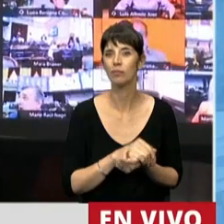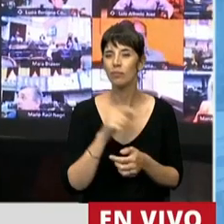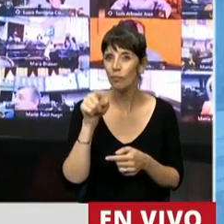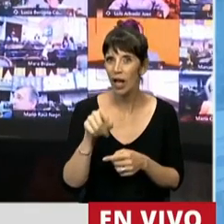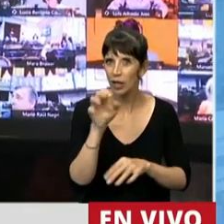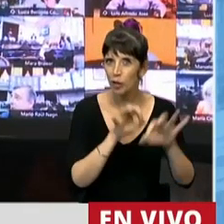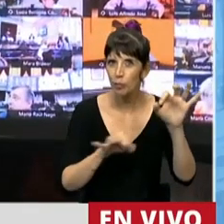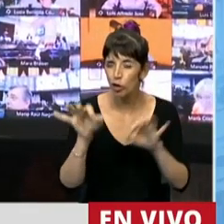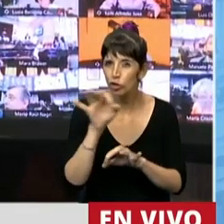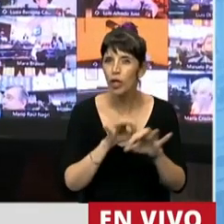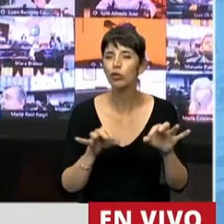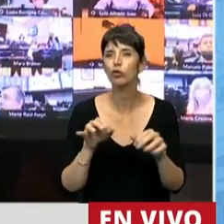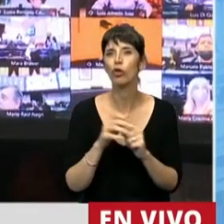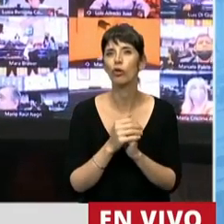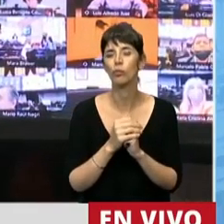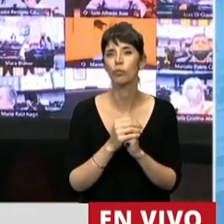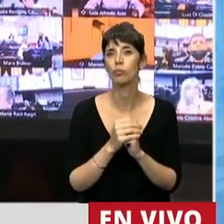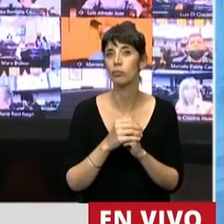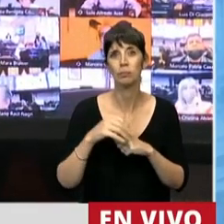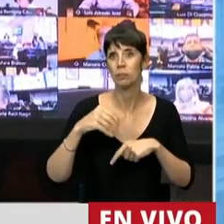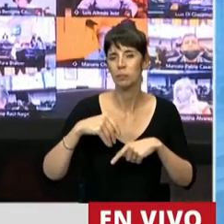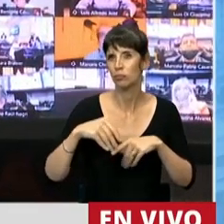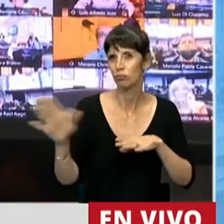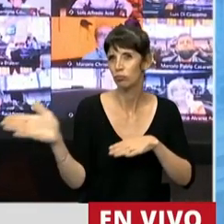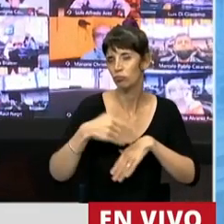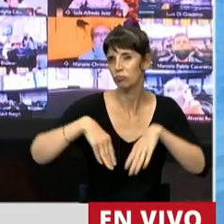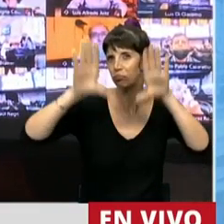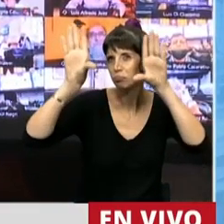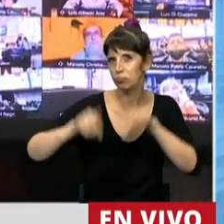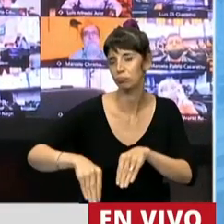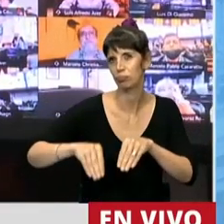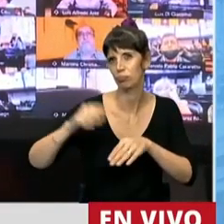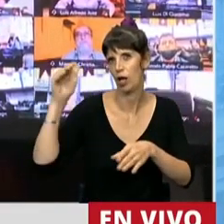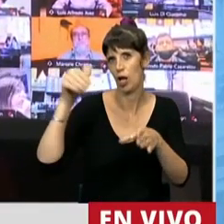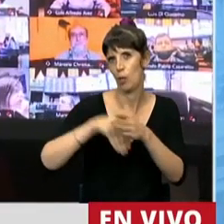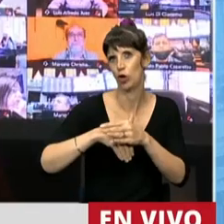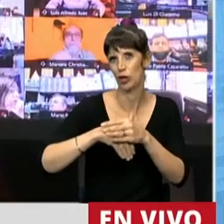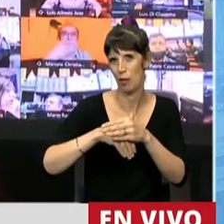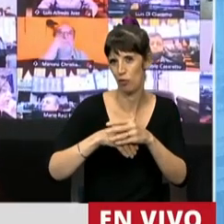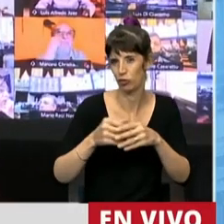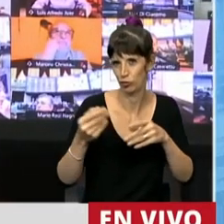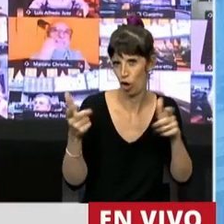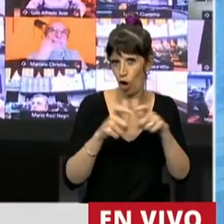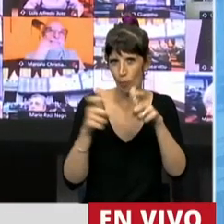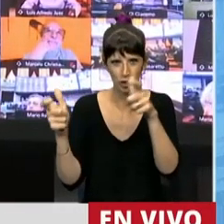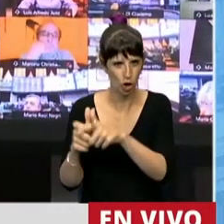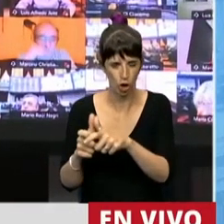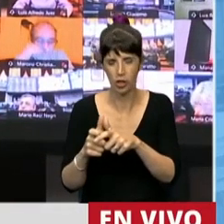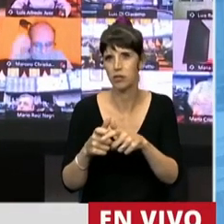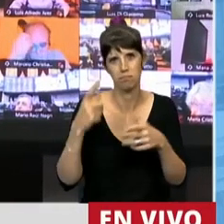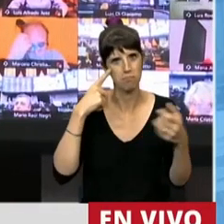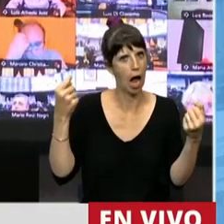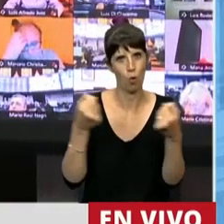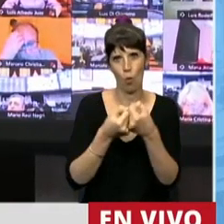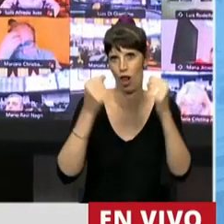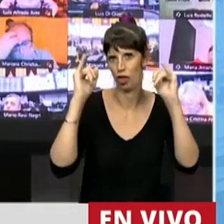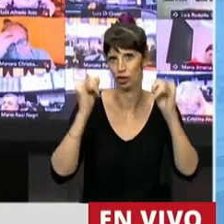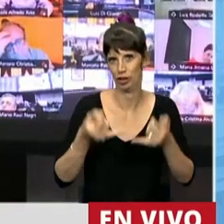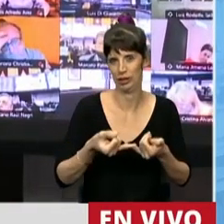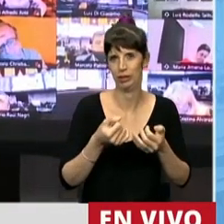votado, ¿no?, por unanimidad dentro de lo que es cada una de las comisiones, ¿no? Que la verdad